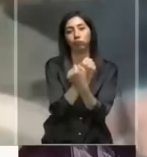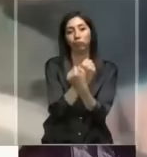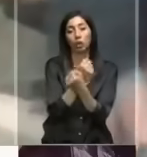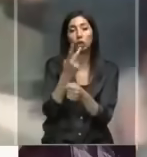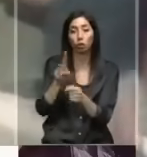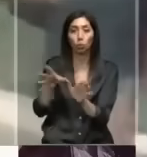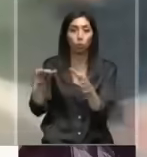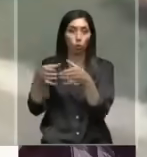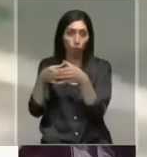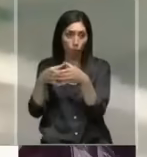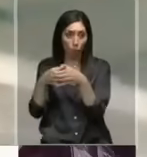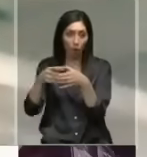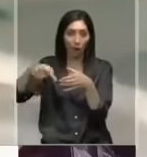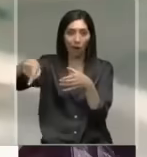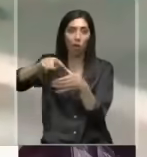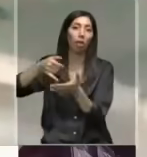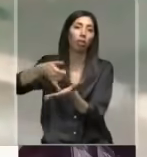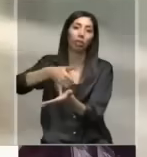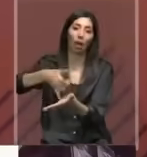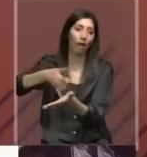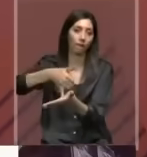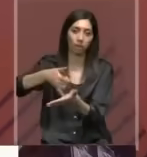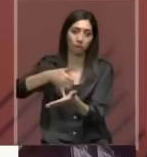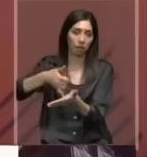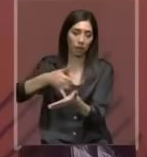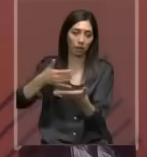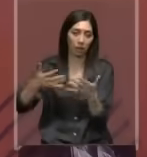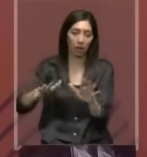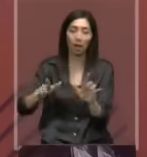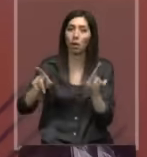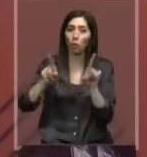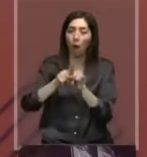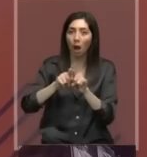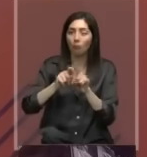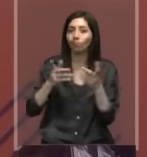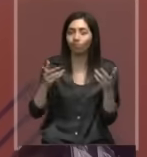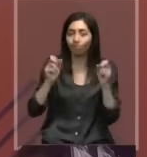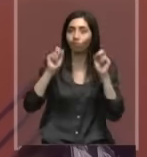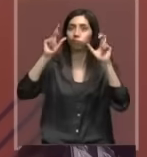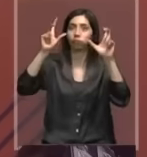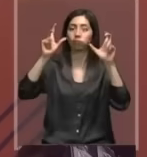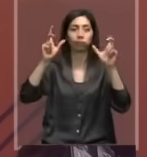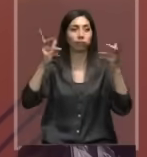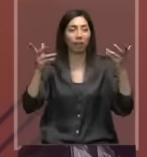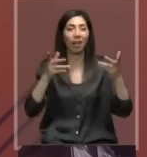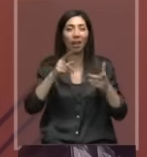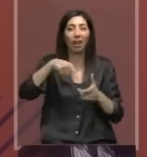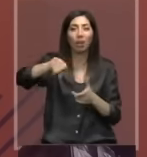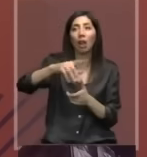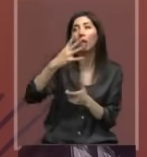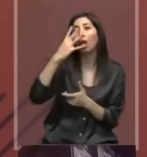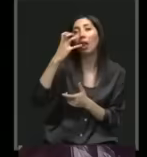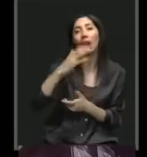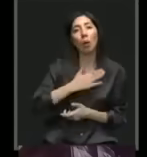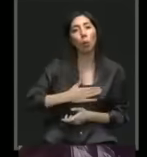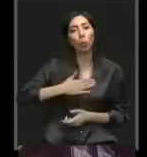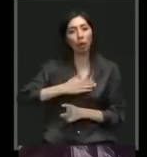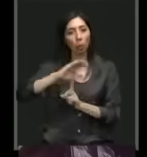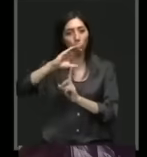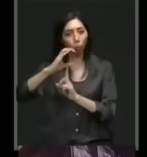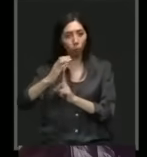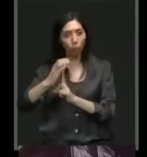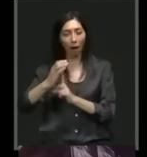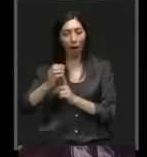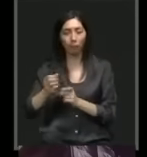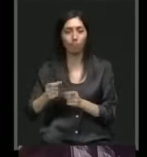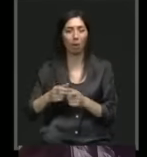Los Cholas, debilitada y allanada. Eso sí, alerta por cómo el crimen organizado y la admiración por la narcocultura criminal aumenta.